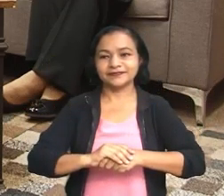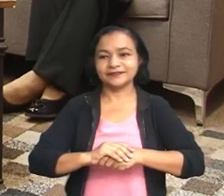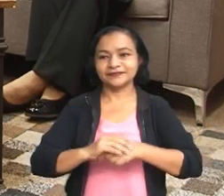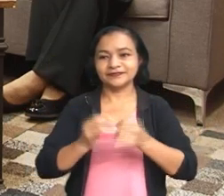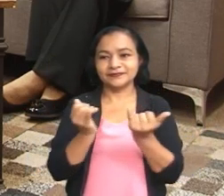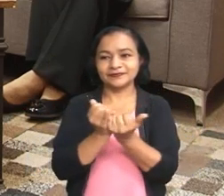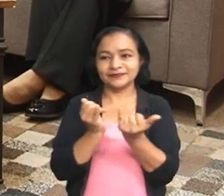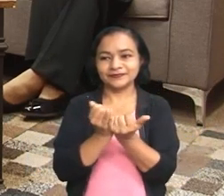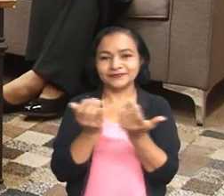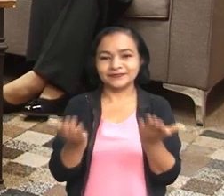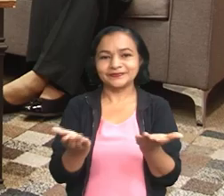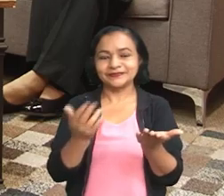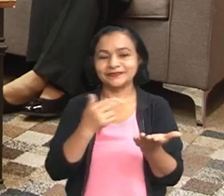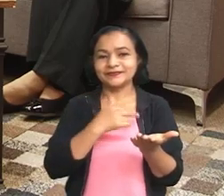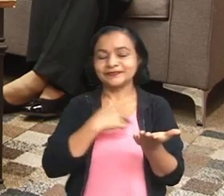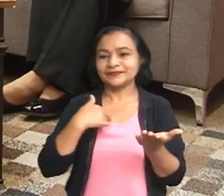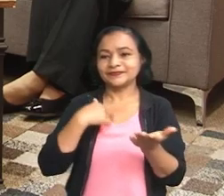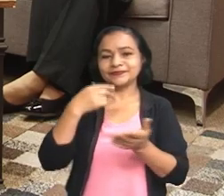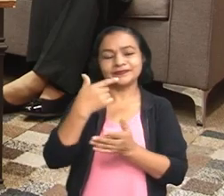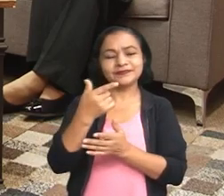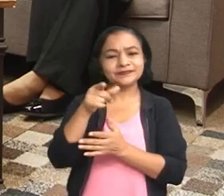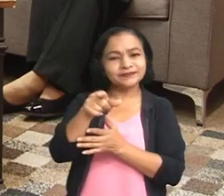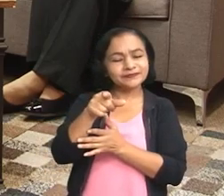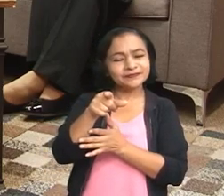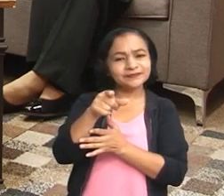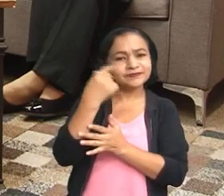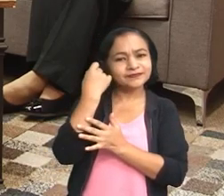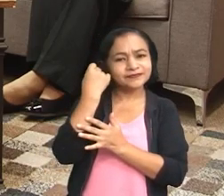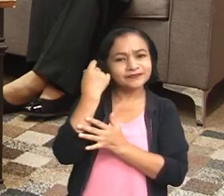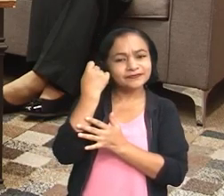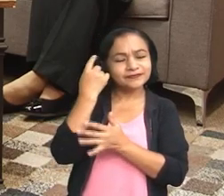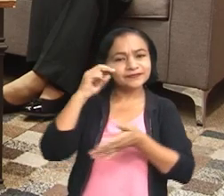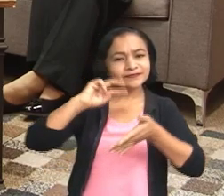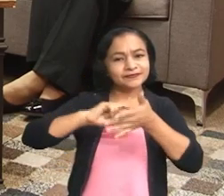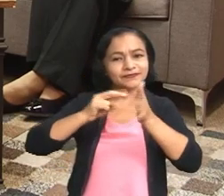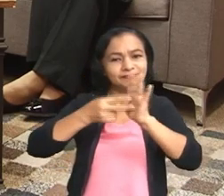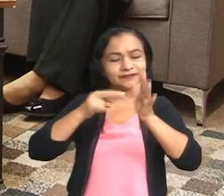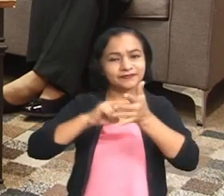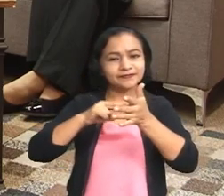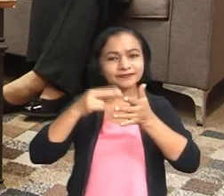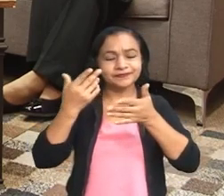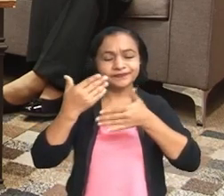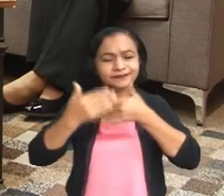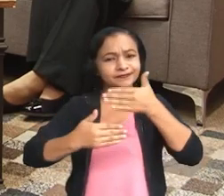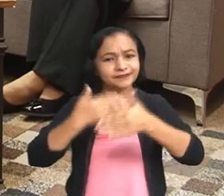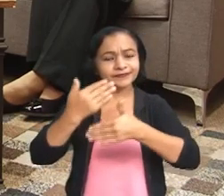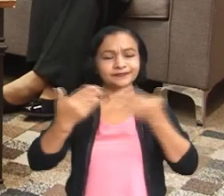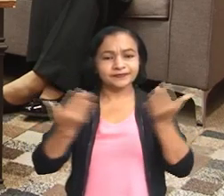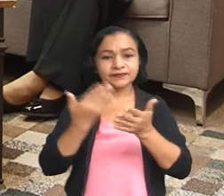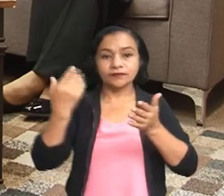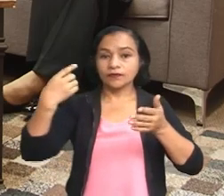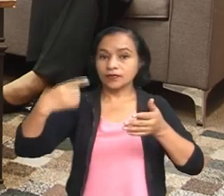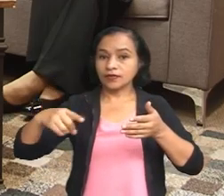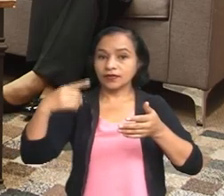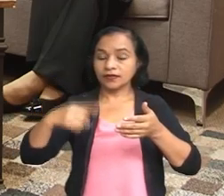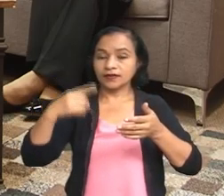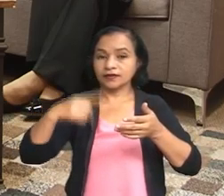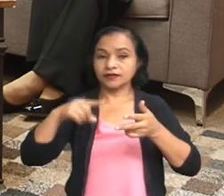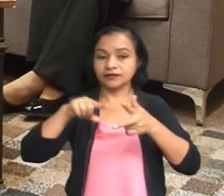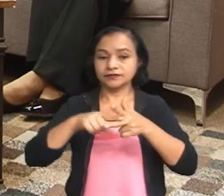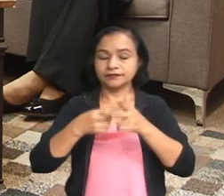Gracias. Bueno, compañera Gilma, entender un poquito lo que significa el proceso inicial de restitución de derechos a partir